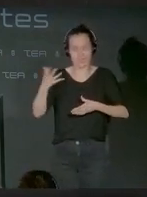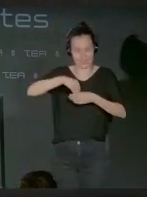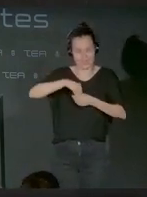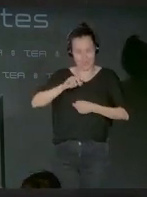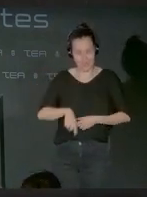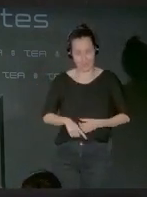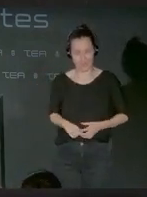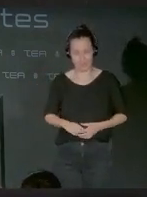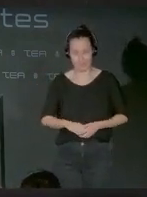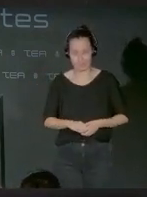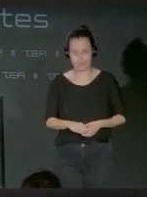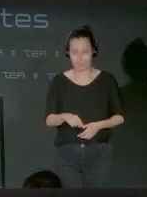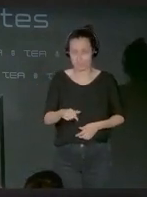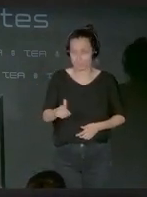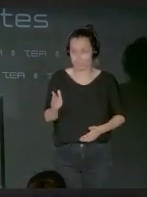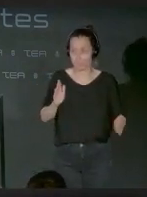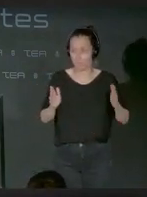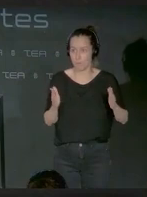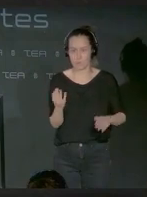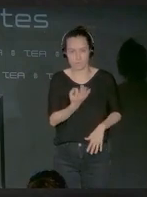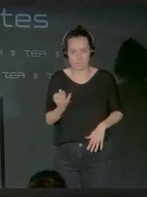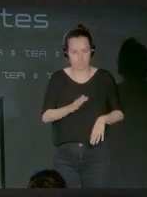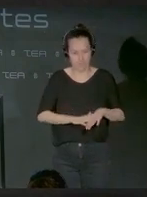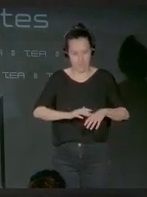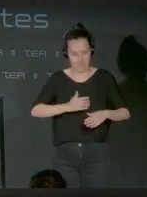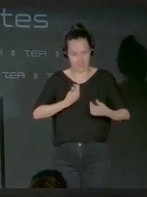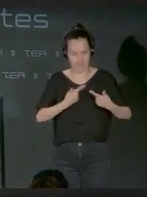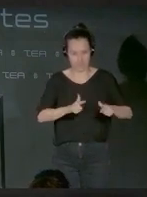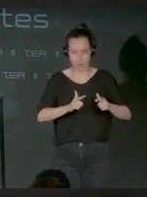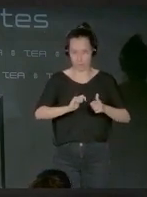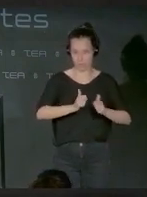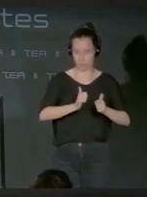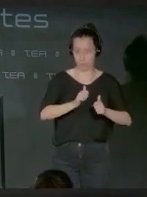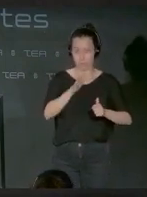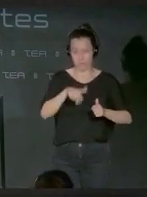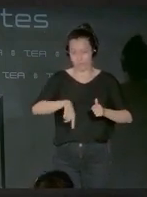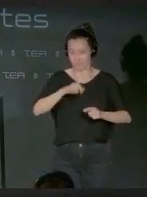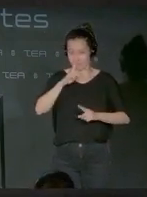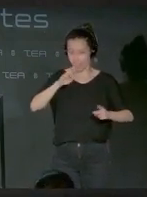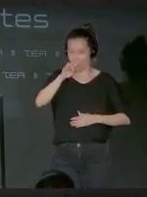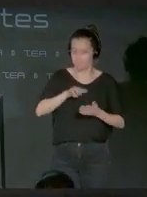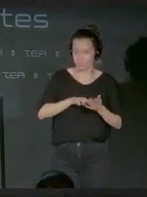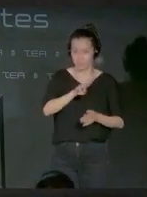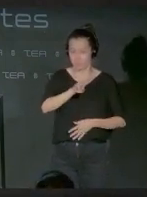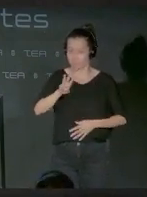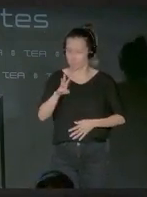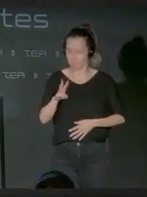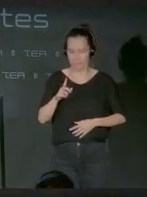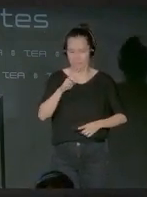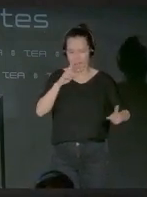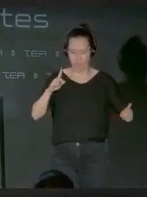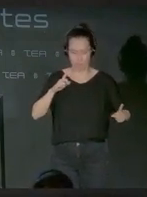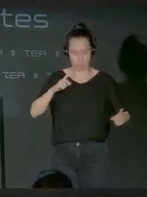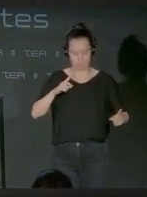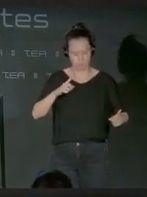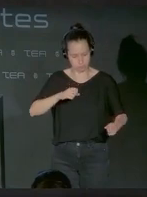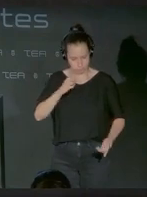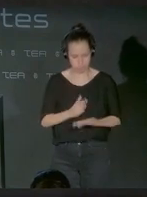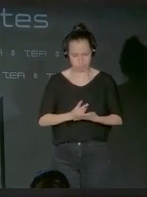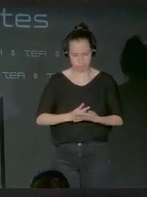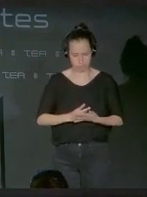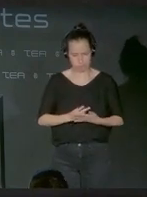estamos en un buen momento para el sector y por eso este año 2023 debe ser un año decisivo para continuar por esta buena Senda por la que